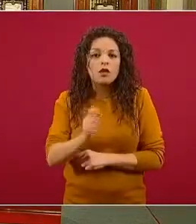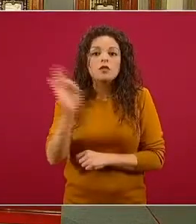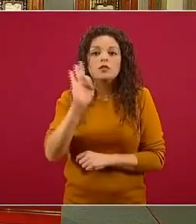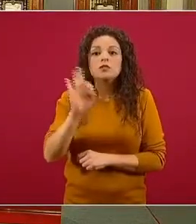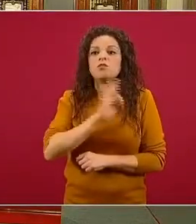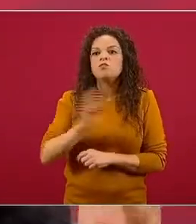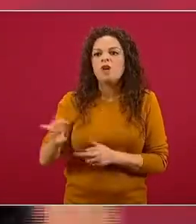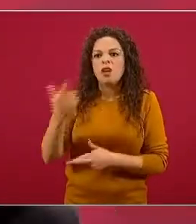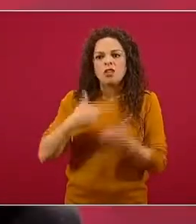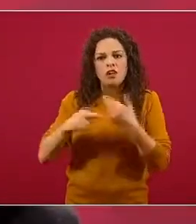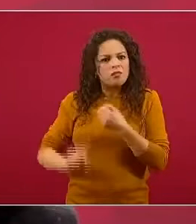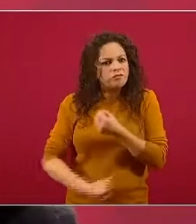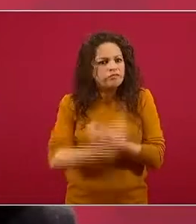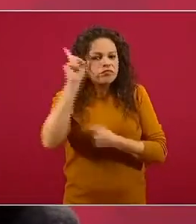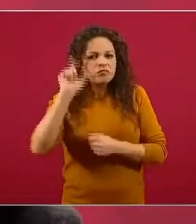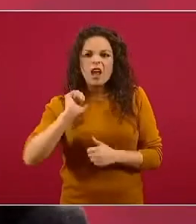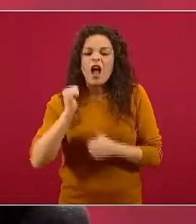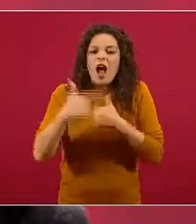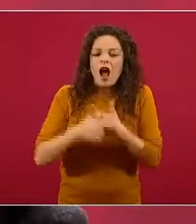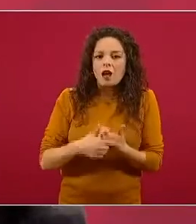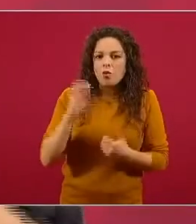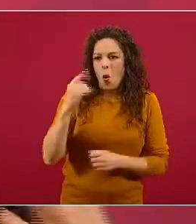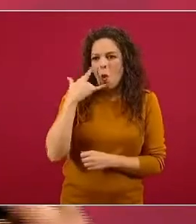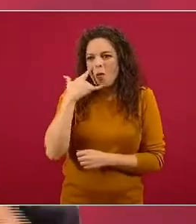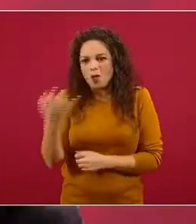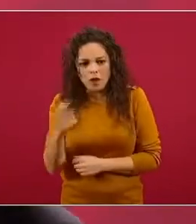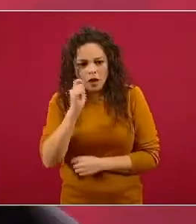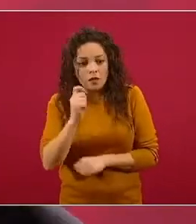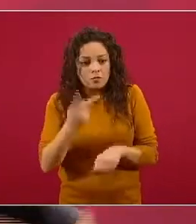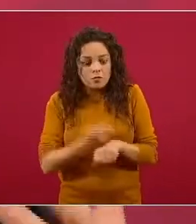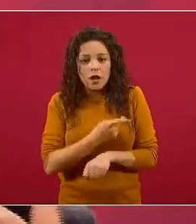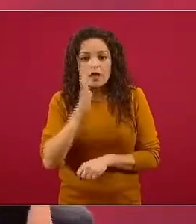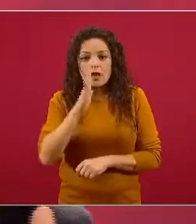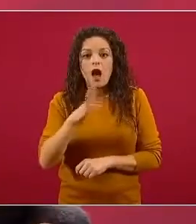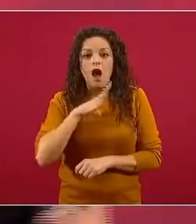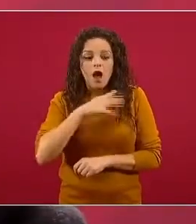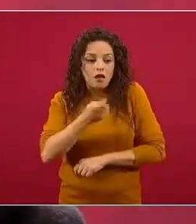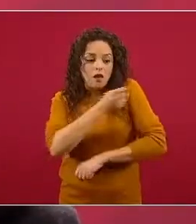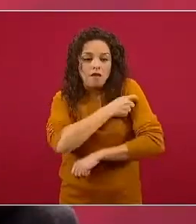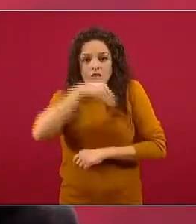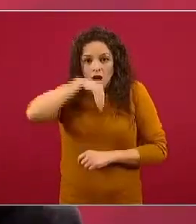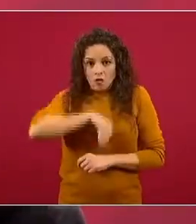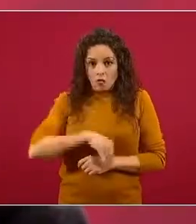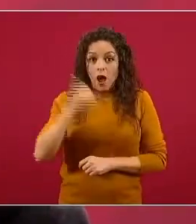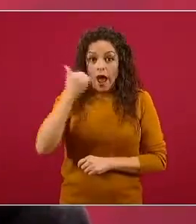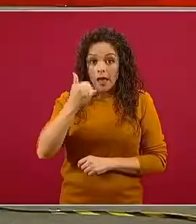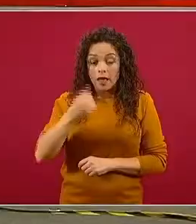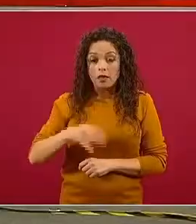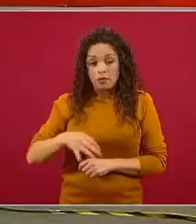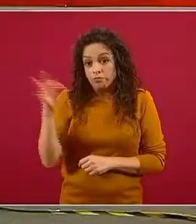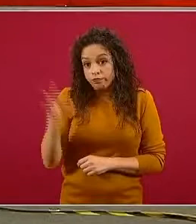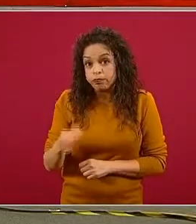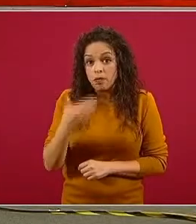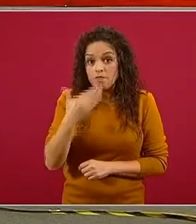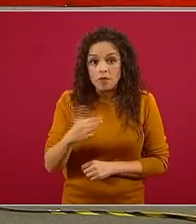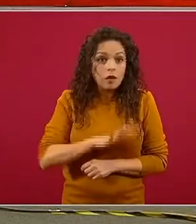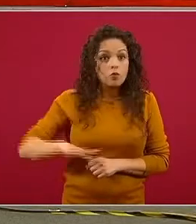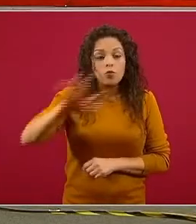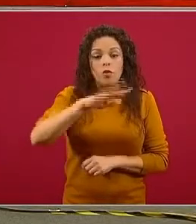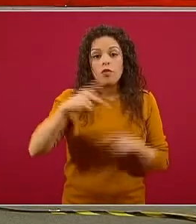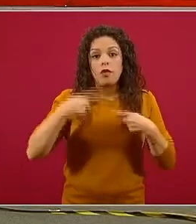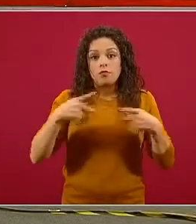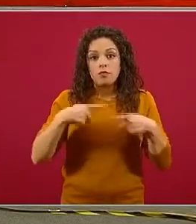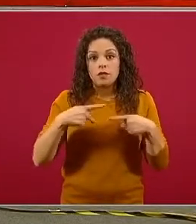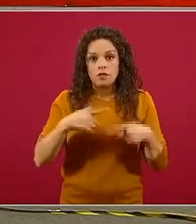reacciones muy raras o esporádicas y desde luego la efectividad poblacional. Entonces no hay una fecha